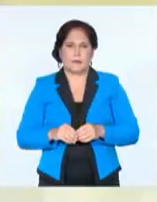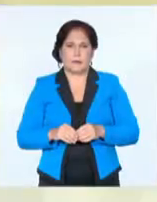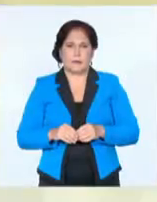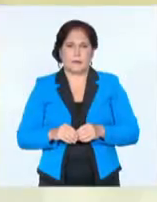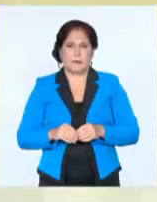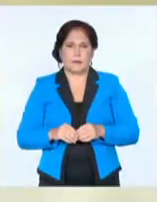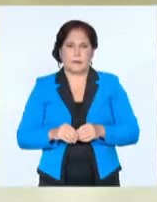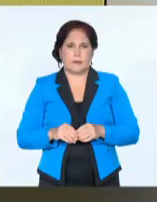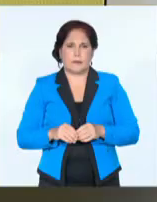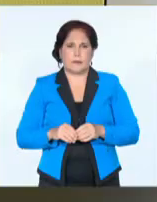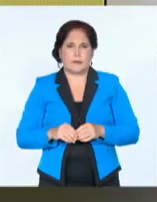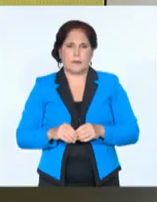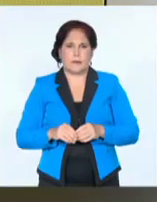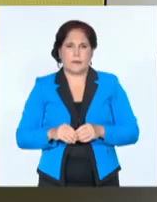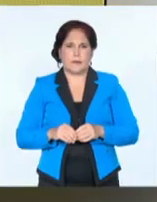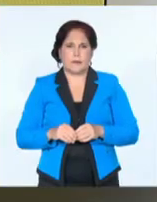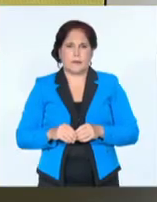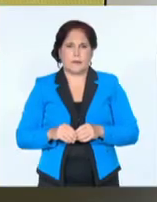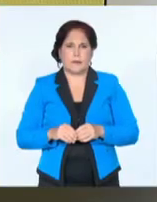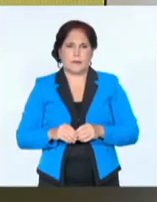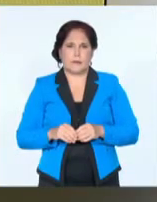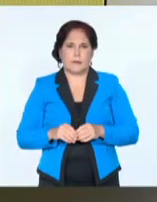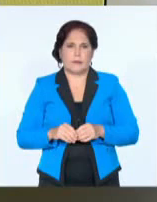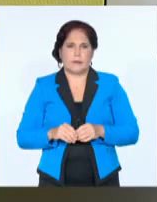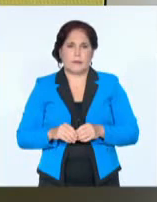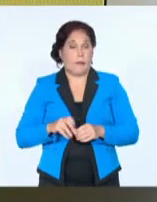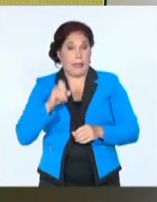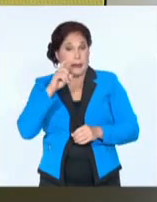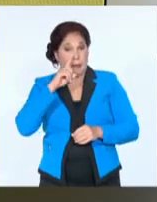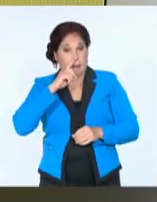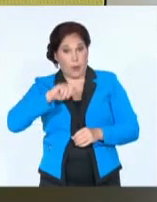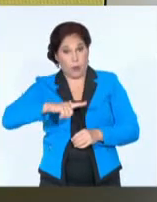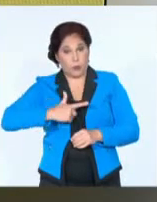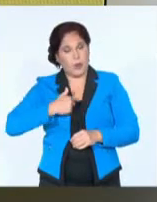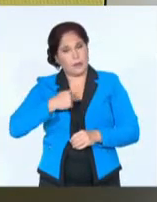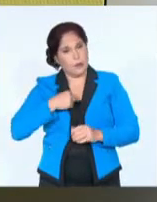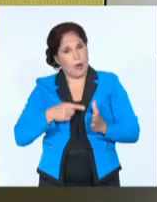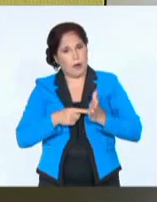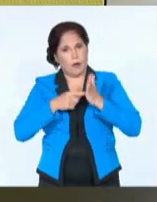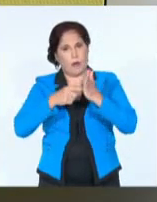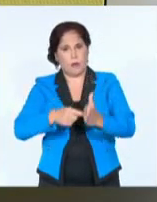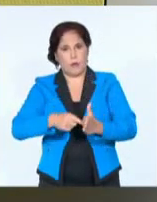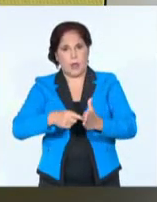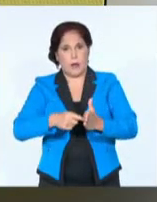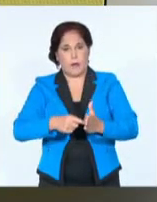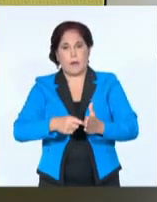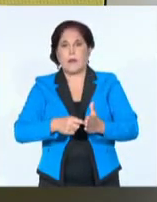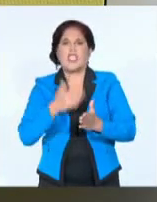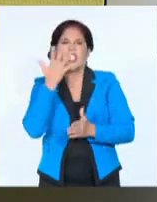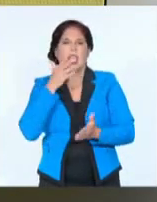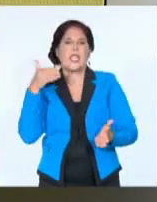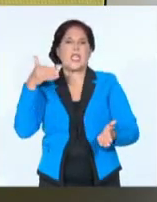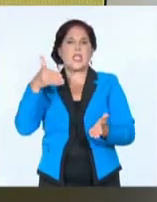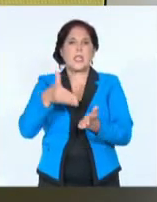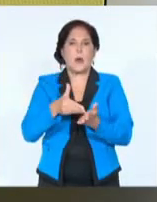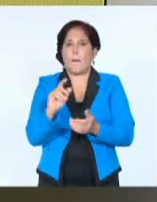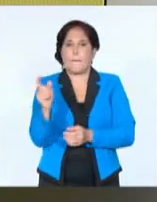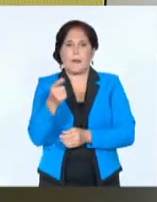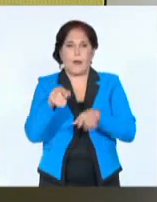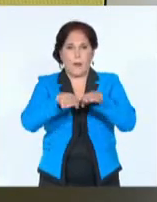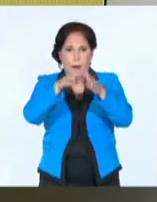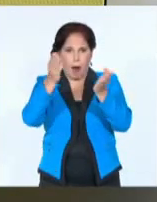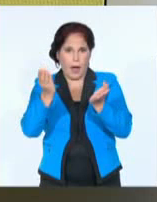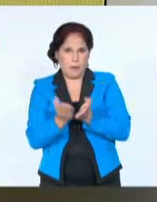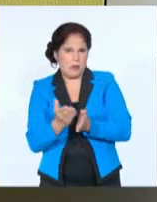de Noticias. Antes de concluir, una sugerencia. El espectáculo ¿Quién llegó primero al mundo?, actuado y dirigido